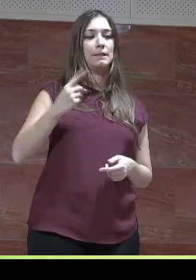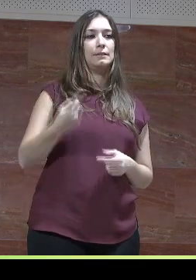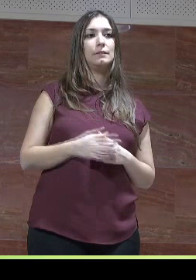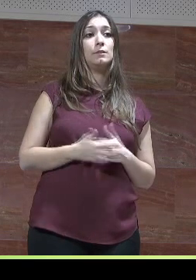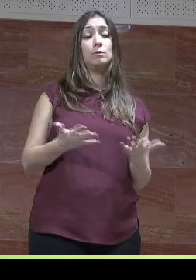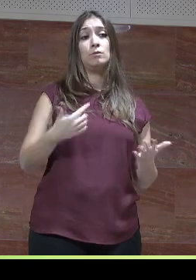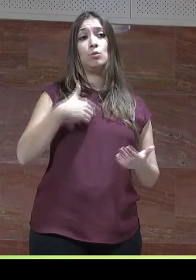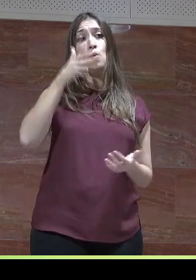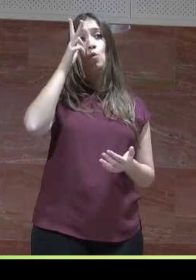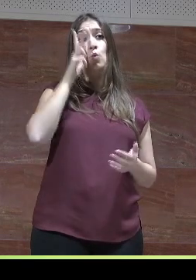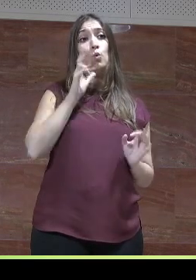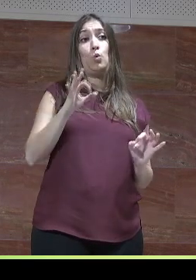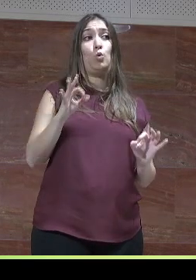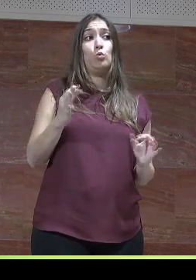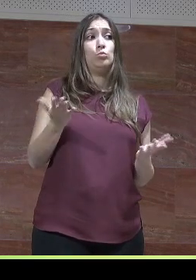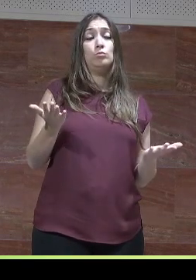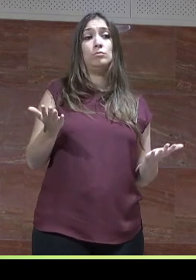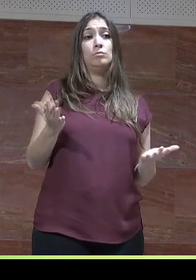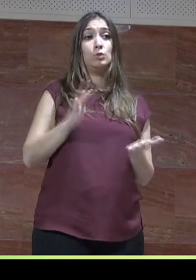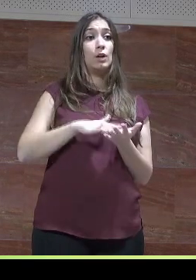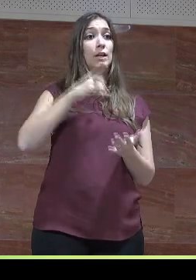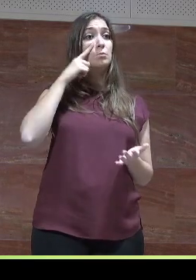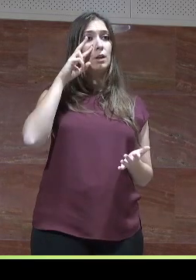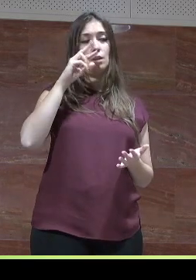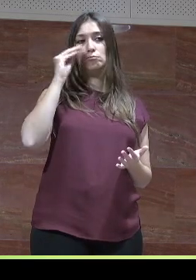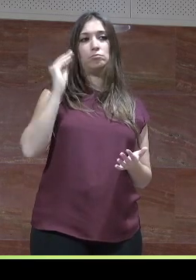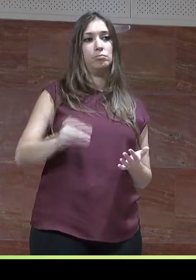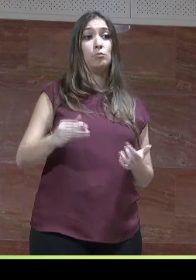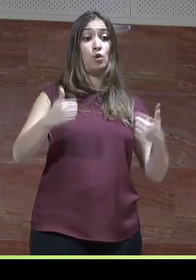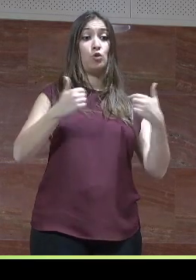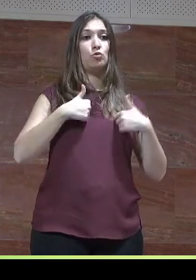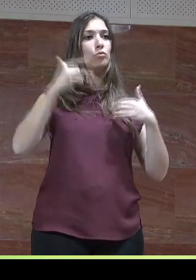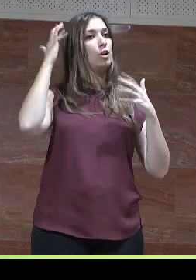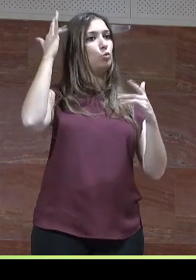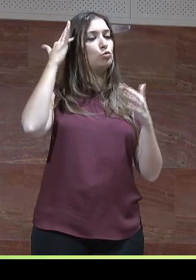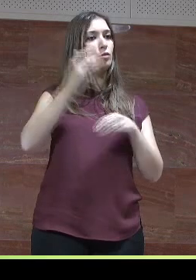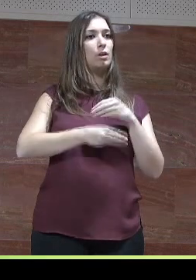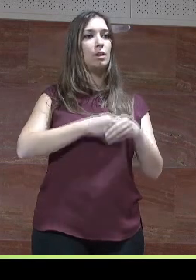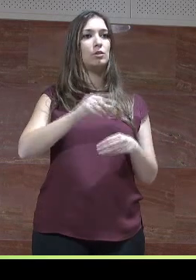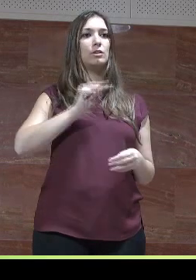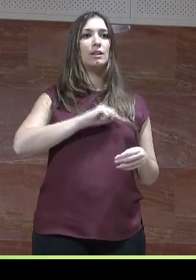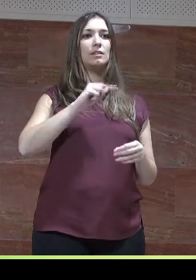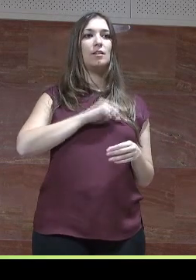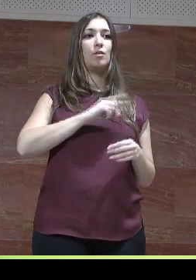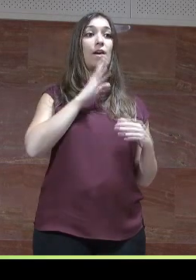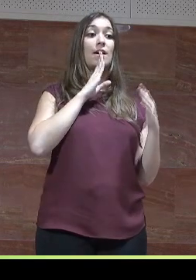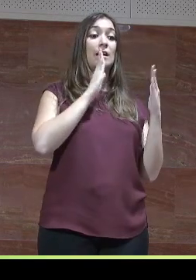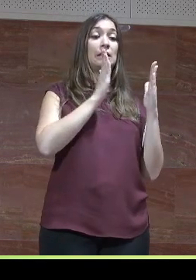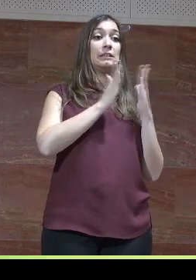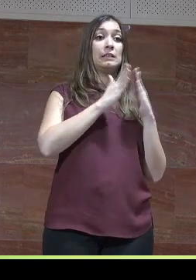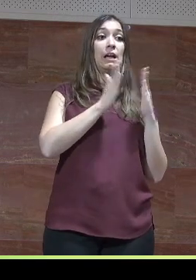un lujo, pero ha sido una experiencia muy grata porque lo he hecho con ilusión. Así que me he marchado de lo que había sido